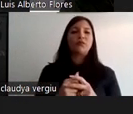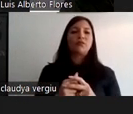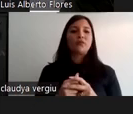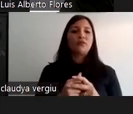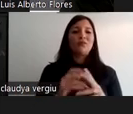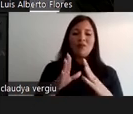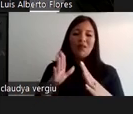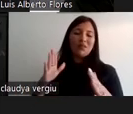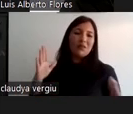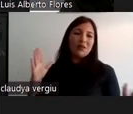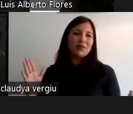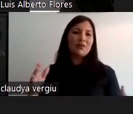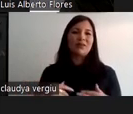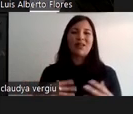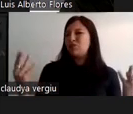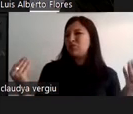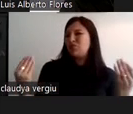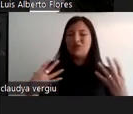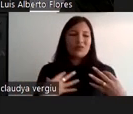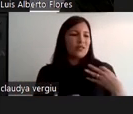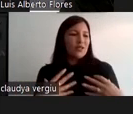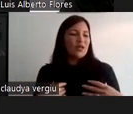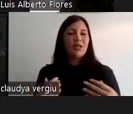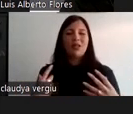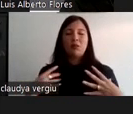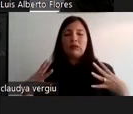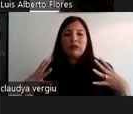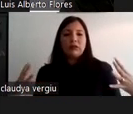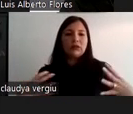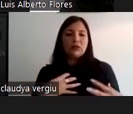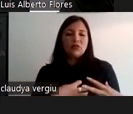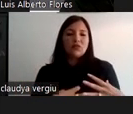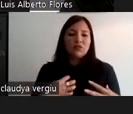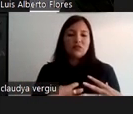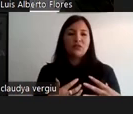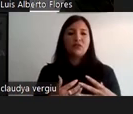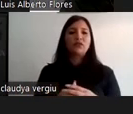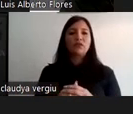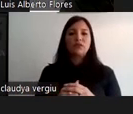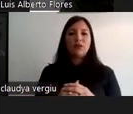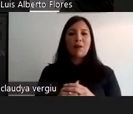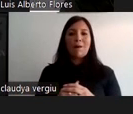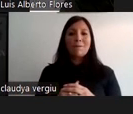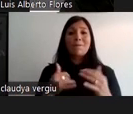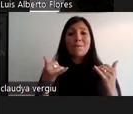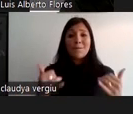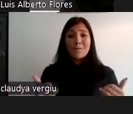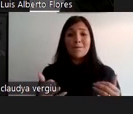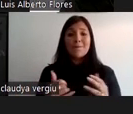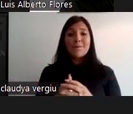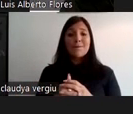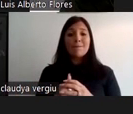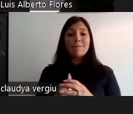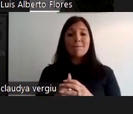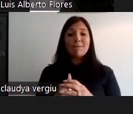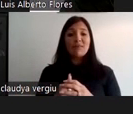distanciarse del tumulto de la vida con mucho estrés que todavía estamos viviendo Y en especial se